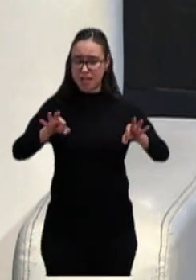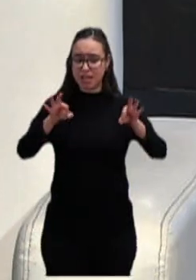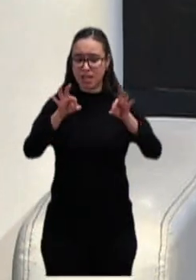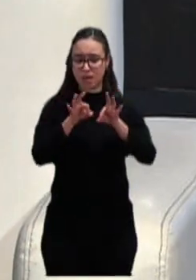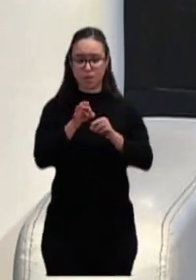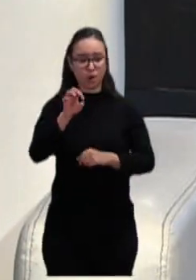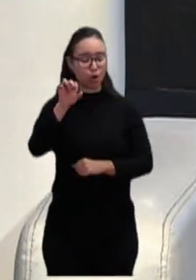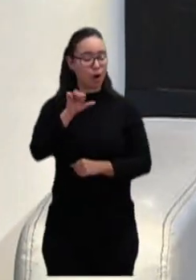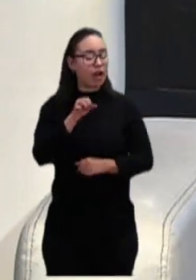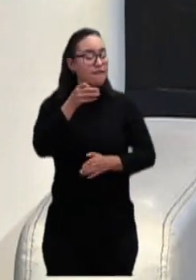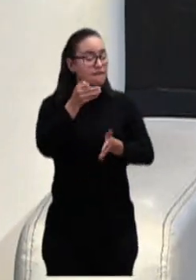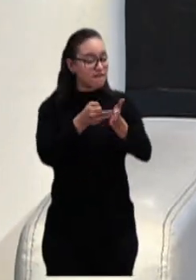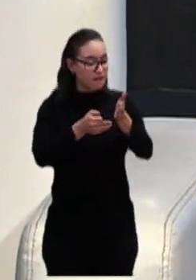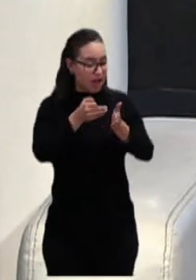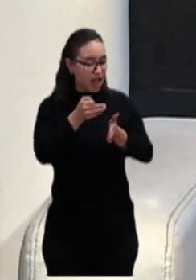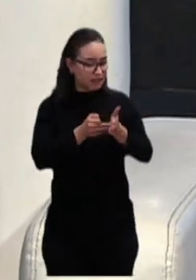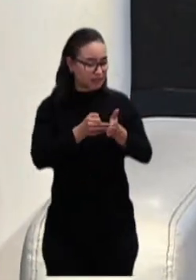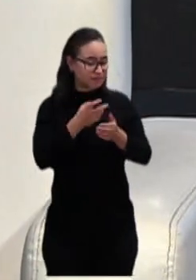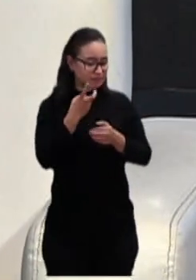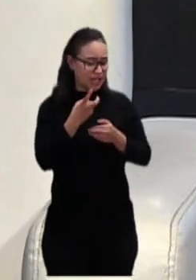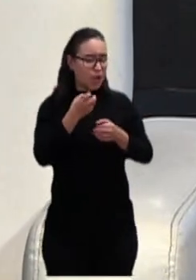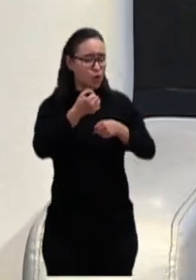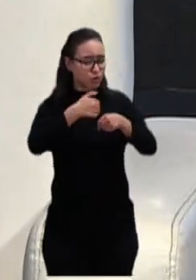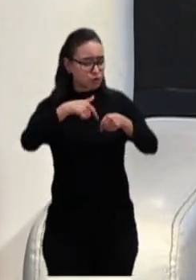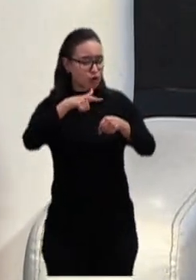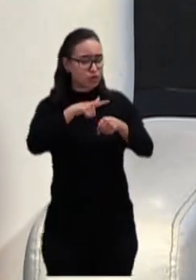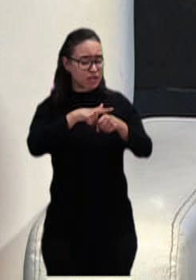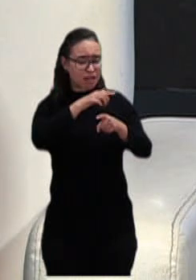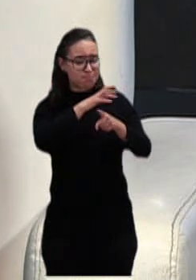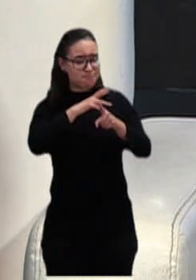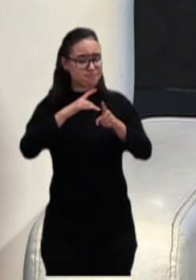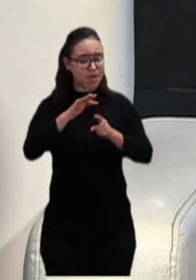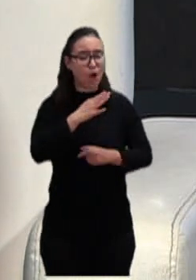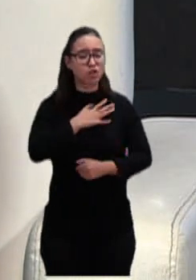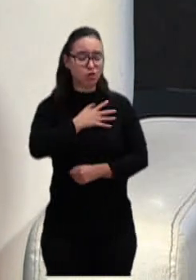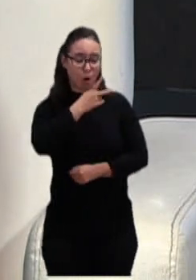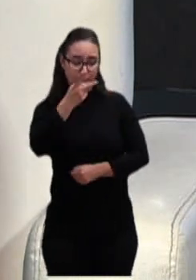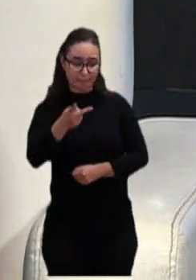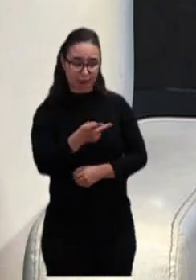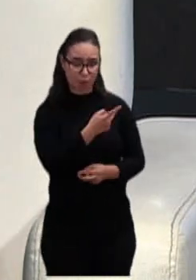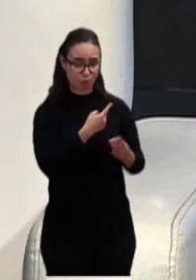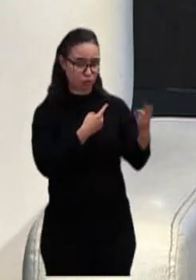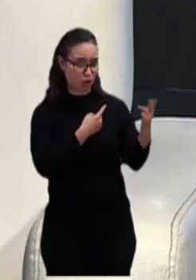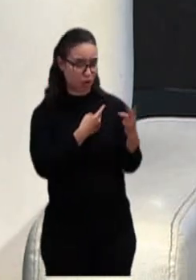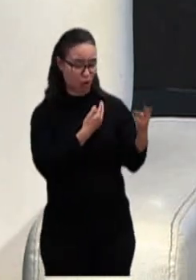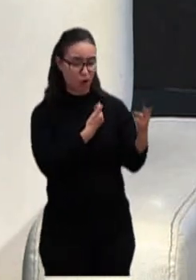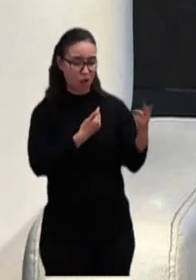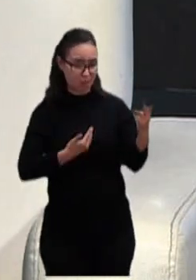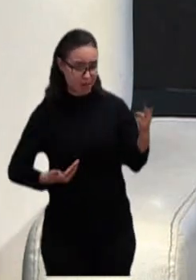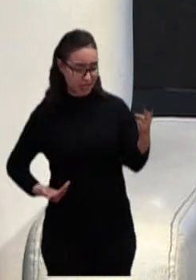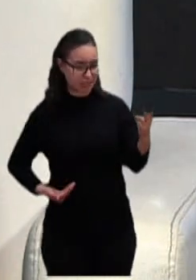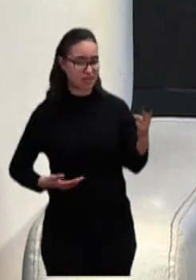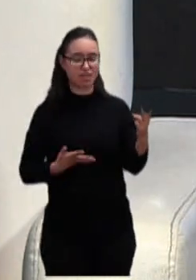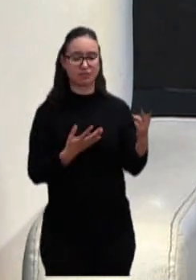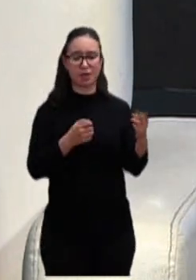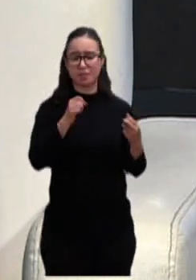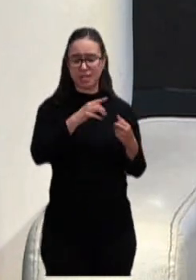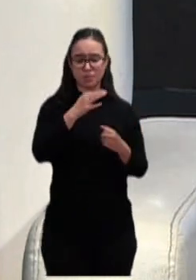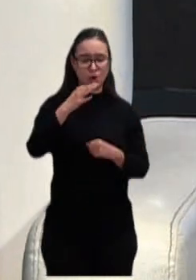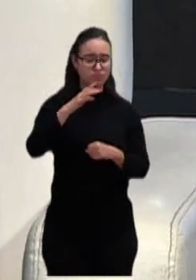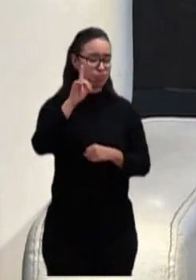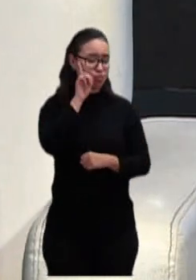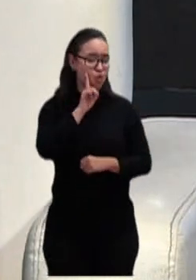asignatura pendiente que tiene la sociedad y le pregunto a ambas tanto a la mesa la magistrada como también a la presidenta de amics cuál es